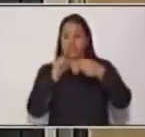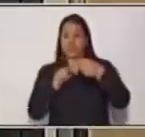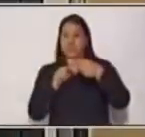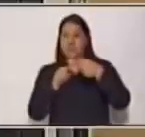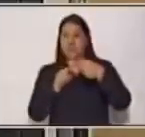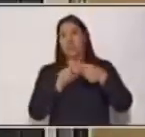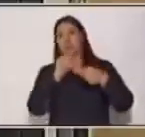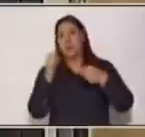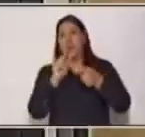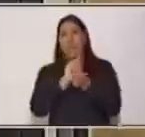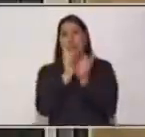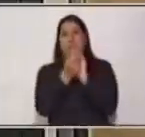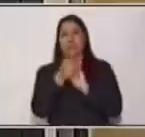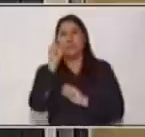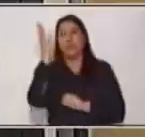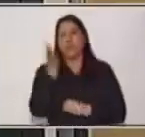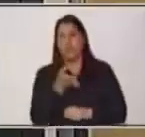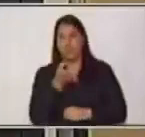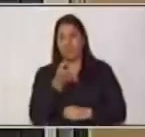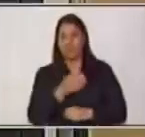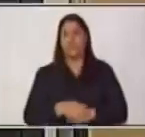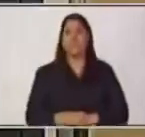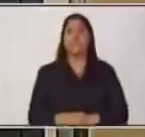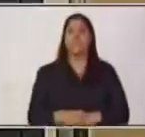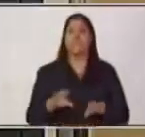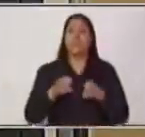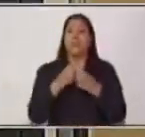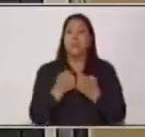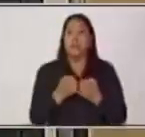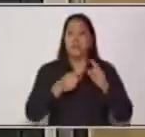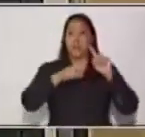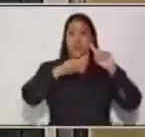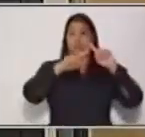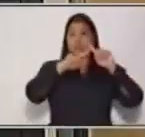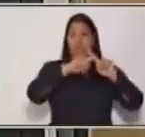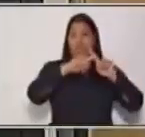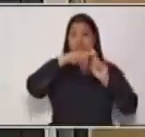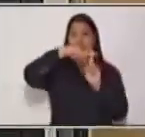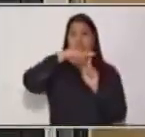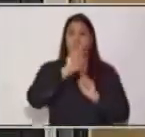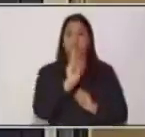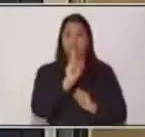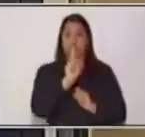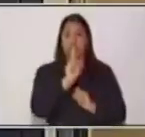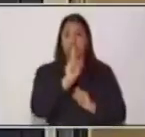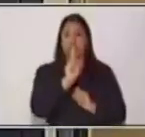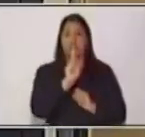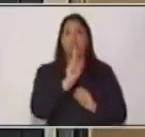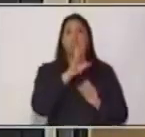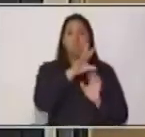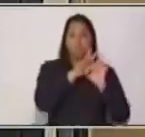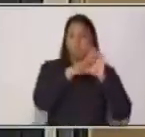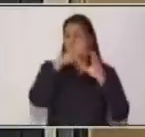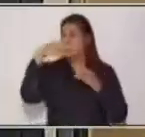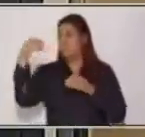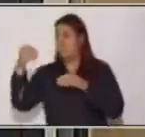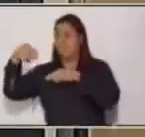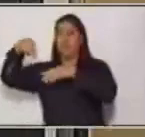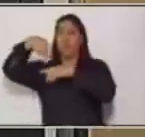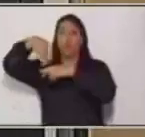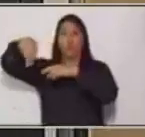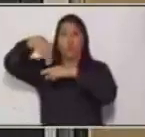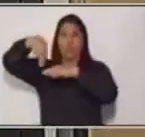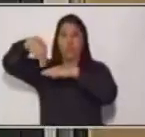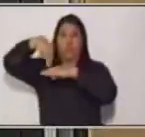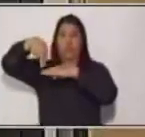fracción. Entonces nos queda que X más Y, que es nuestro dividendo, queda en el numerador